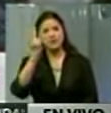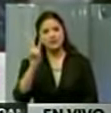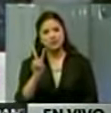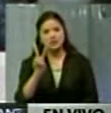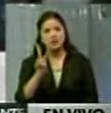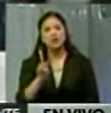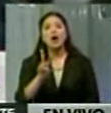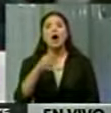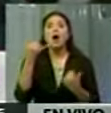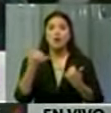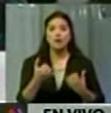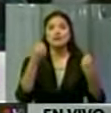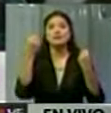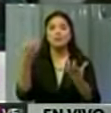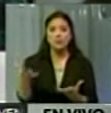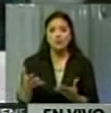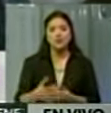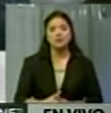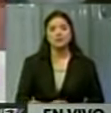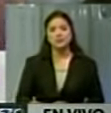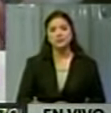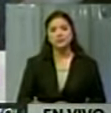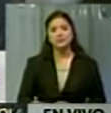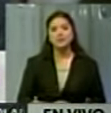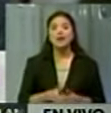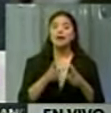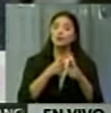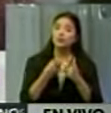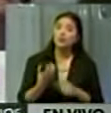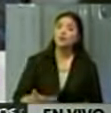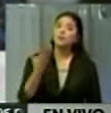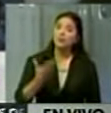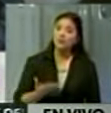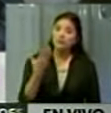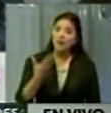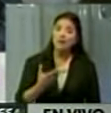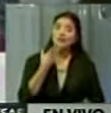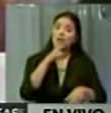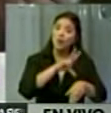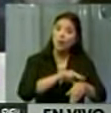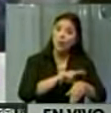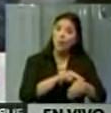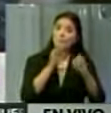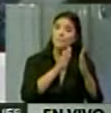los que estamos poniendo a disposición de ese pueblo. Entonces es muy importante que los médicos y las